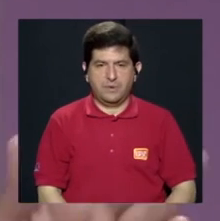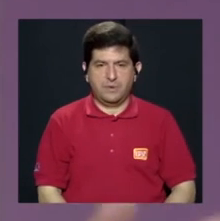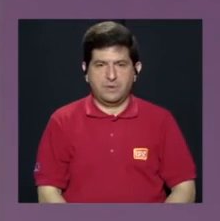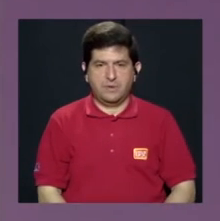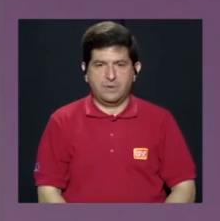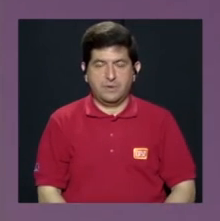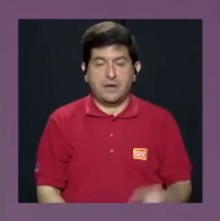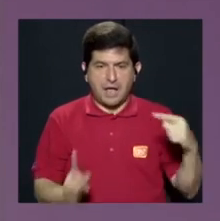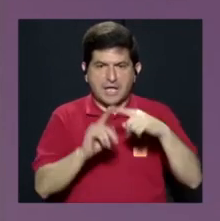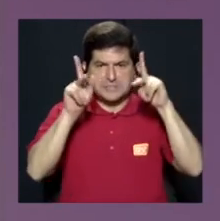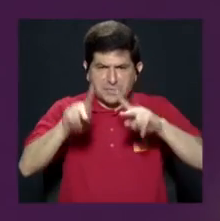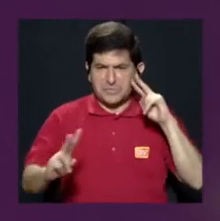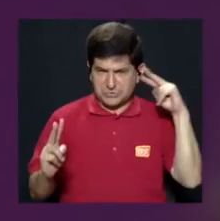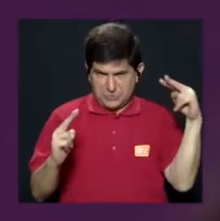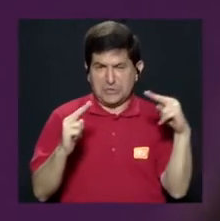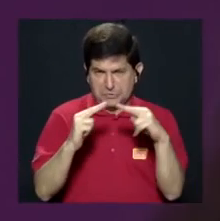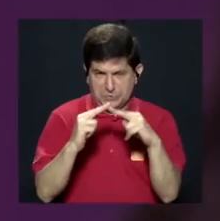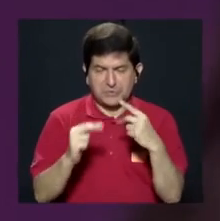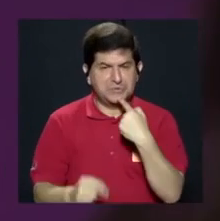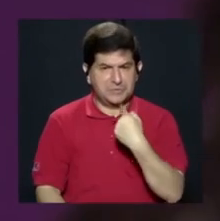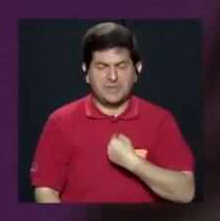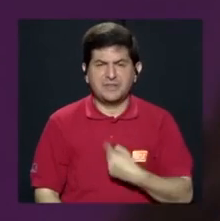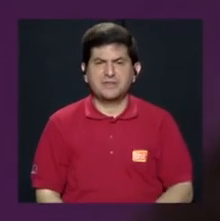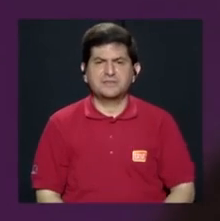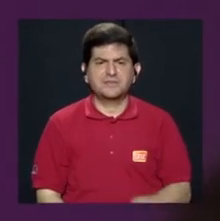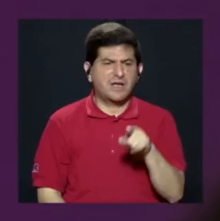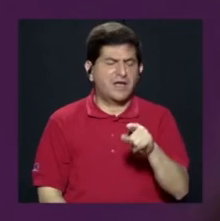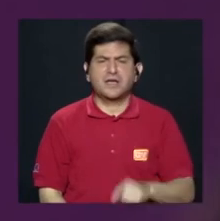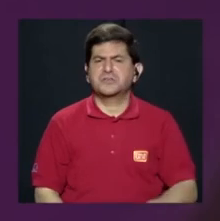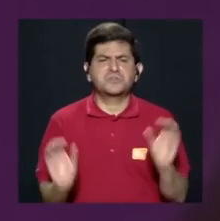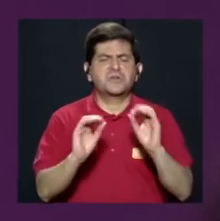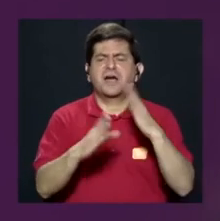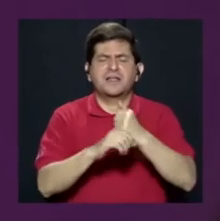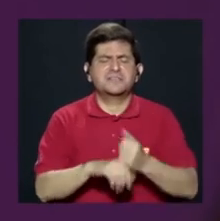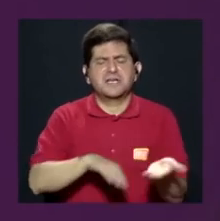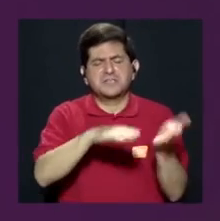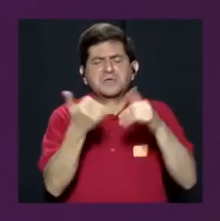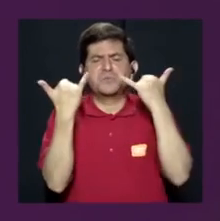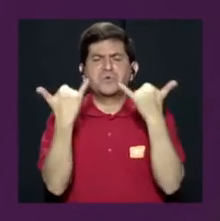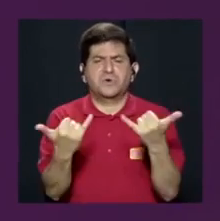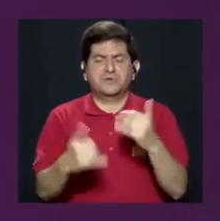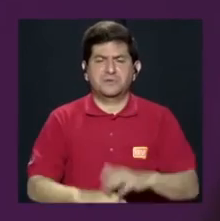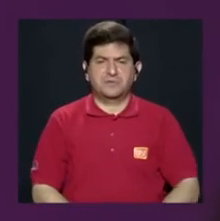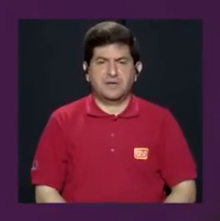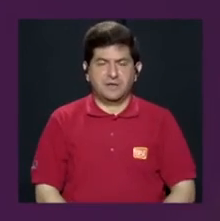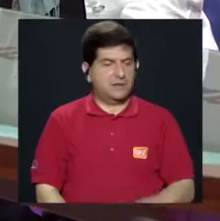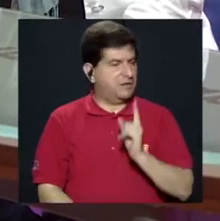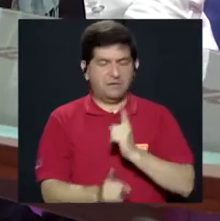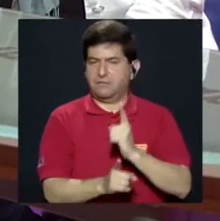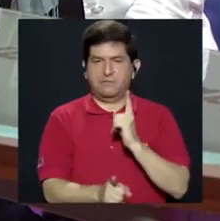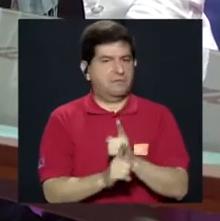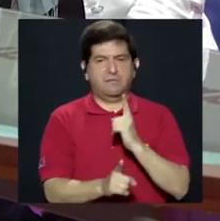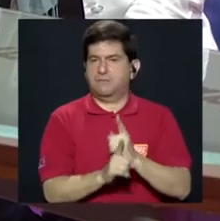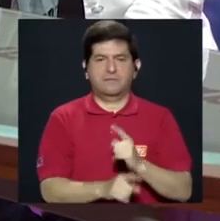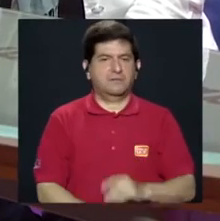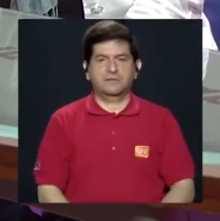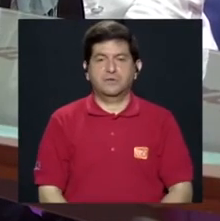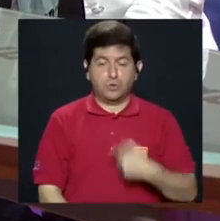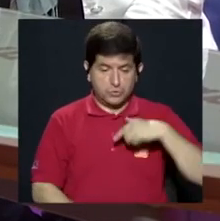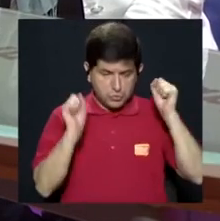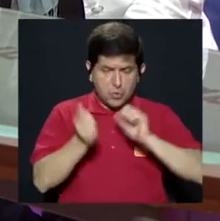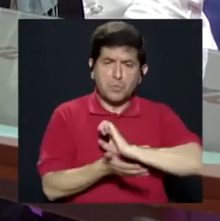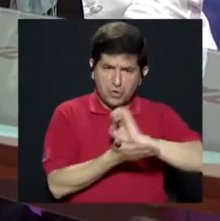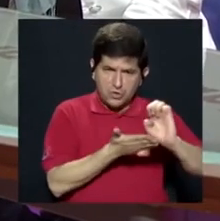inclusive hasta conocidos míos, porque me dicen, deje eso quedito, el chiquito se murió y así tenía que ser. Y no, así no pudo, yo lo pude